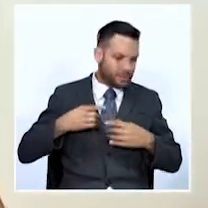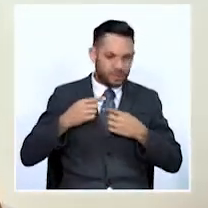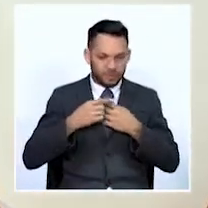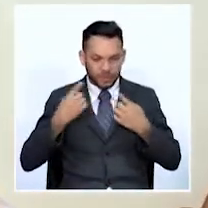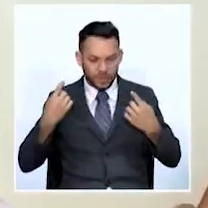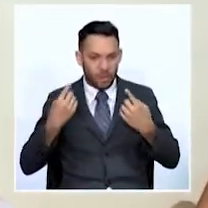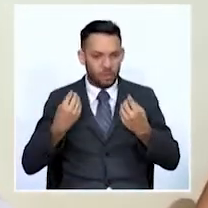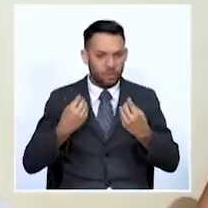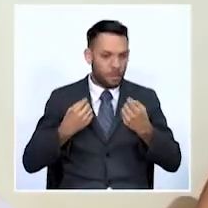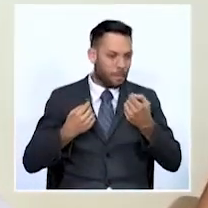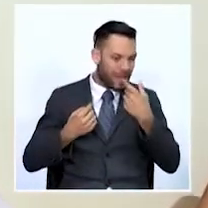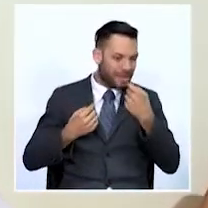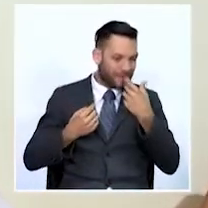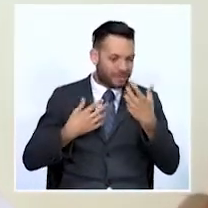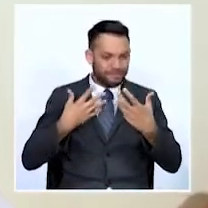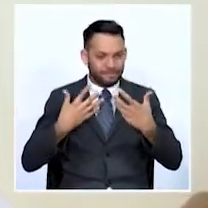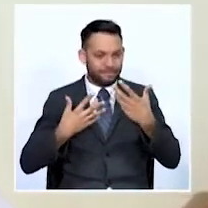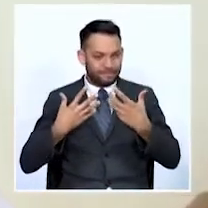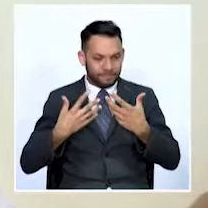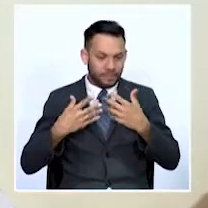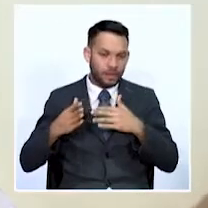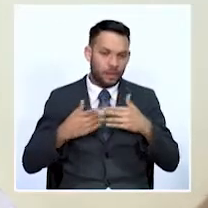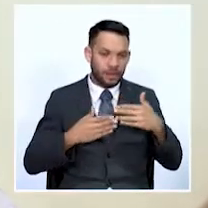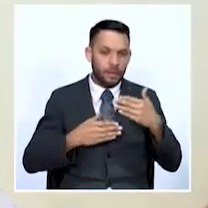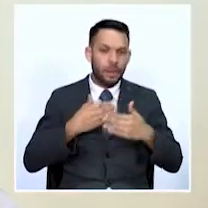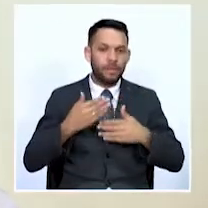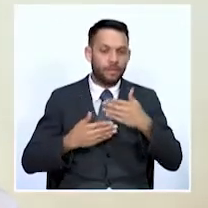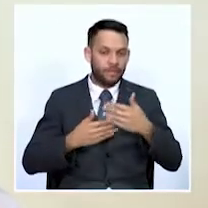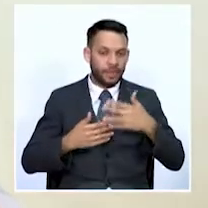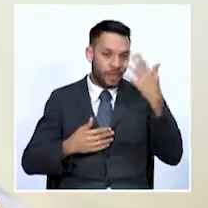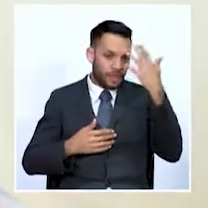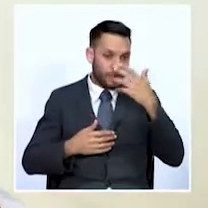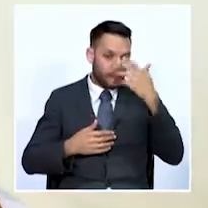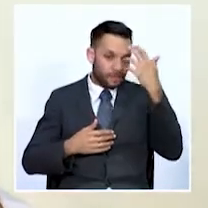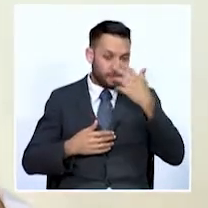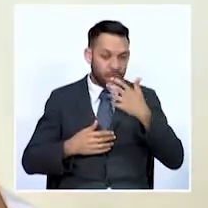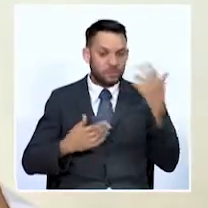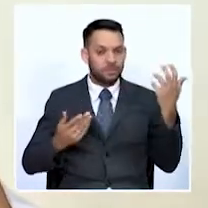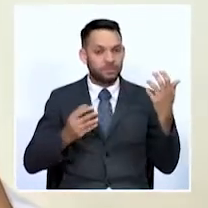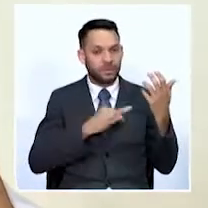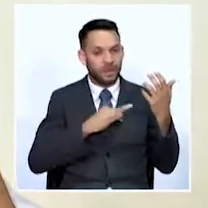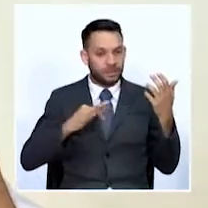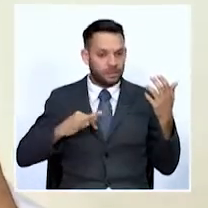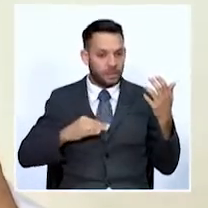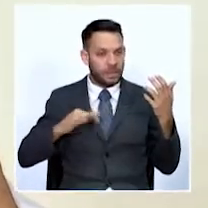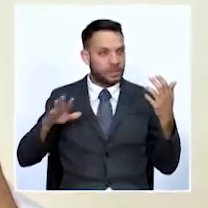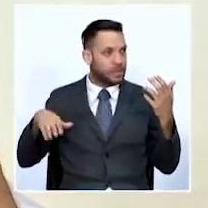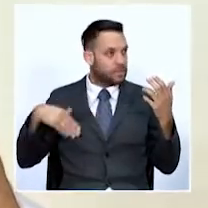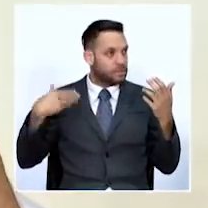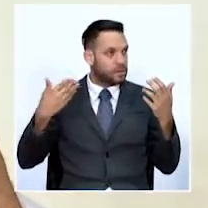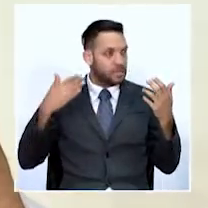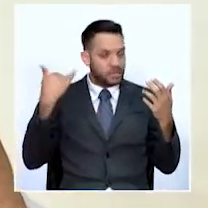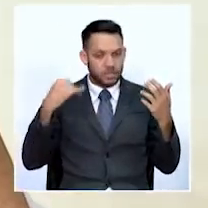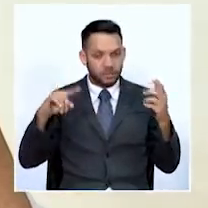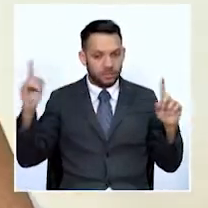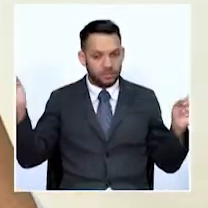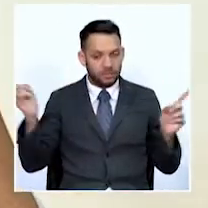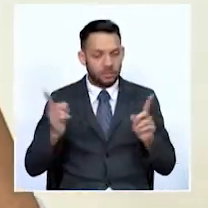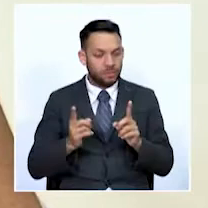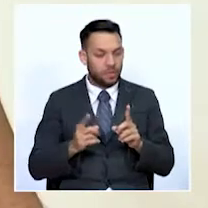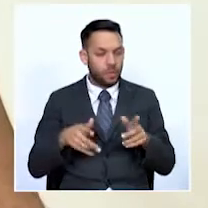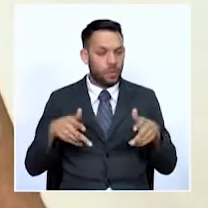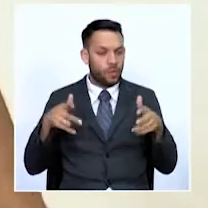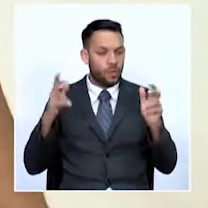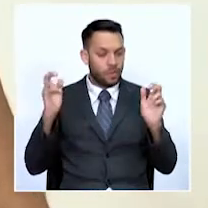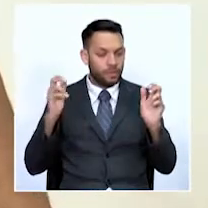tanto medicamento. Paso a seguir después de esa evaluación clínica y después de tener actualizado